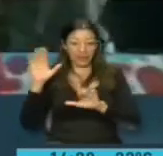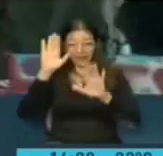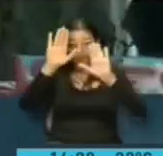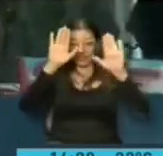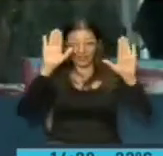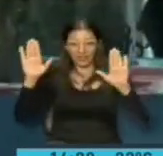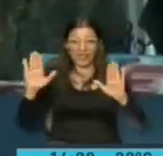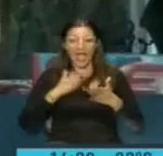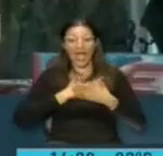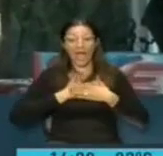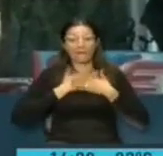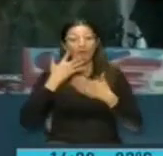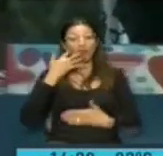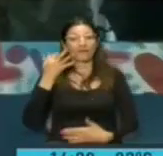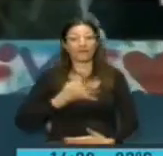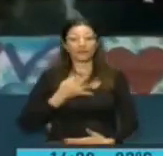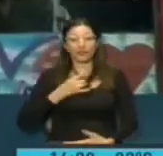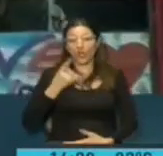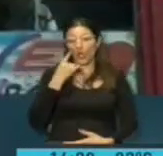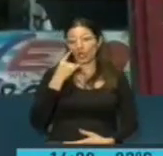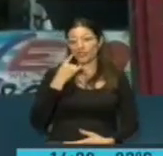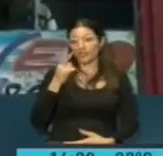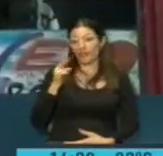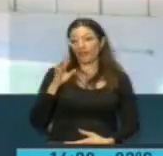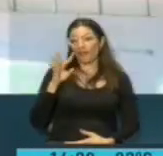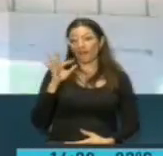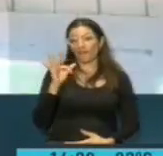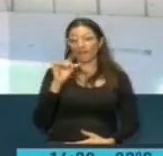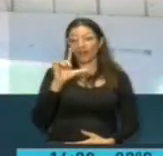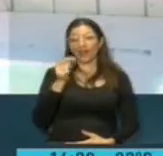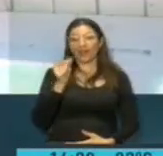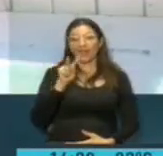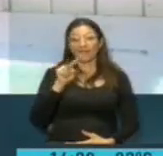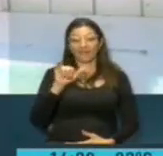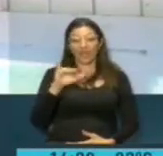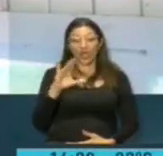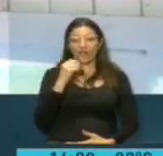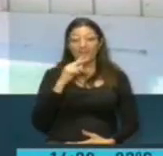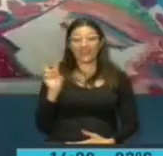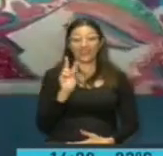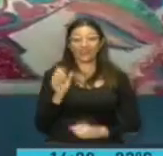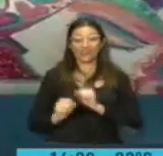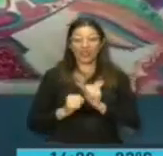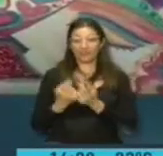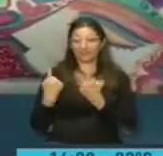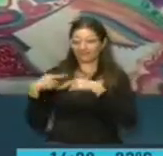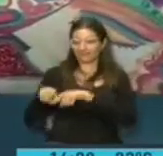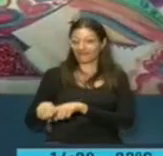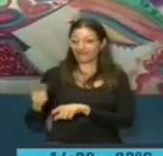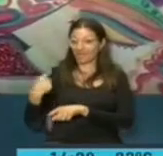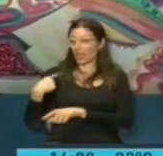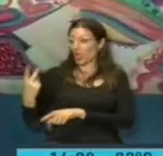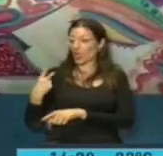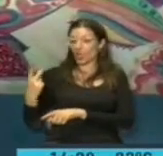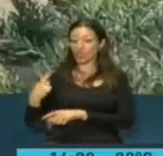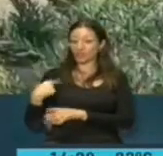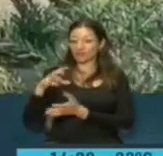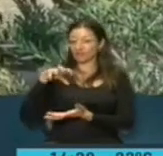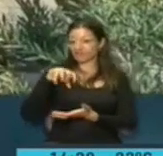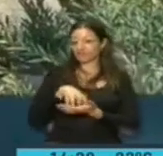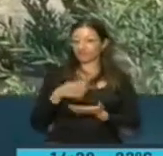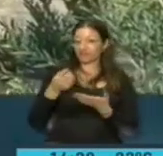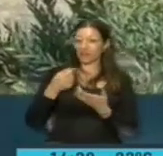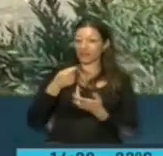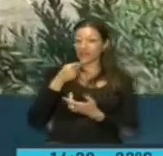real, porque yo conocí a un uruguayo, que es Flavio, hace 22 años justo ahora, y yo soy argentina, y aquí armamos el reinado de amor,